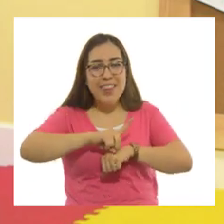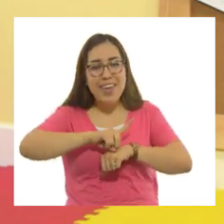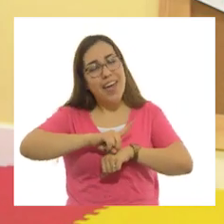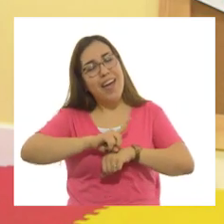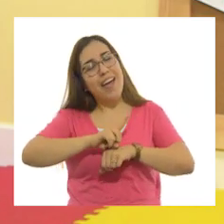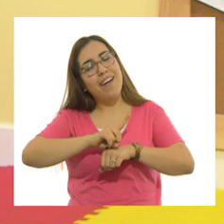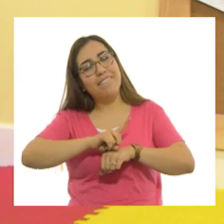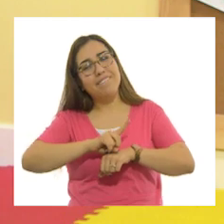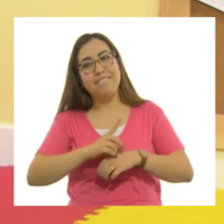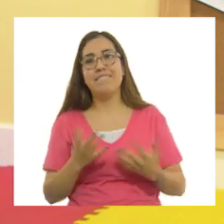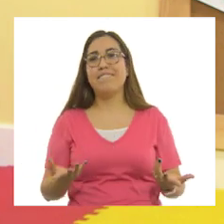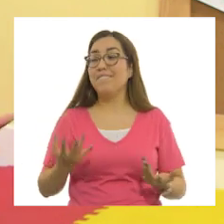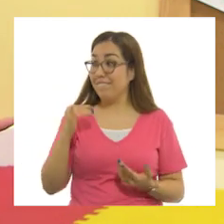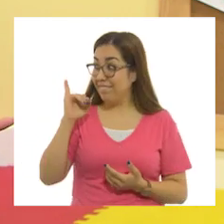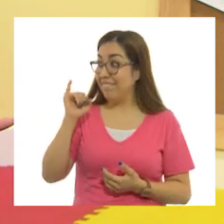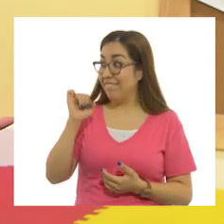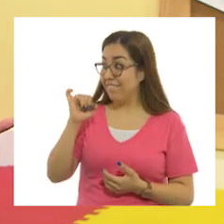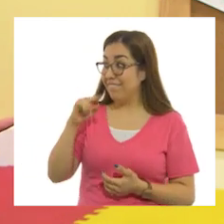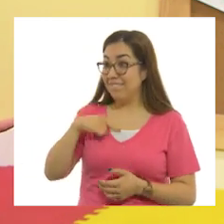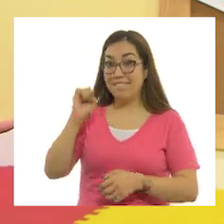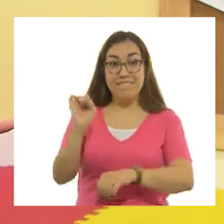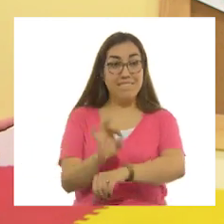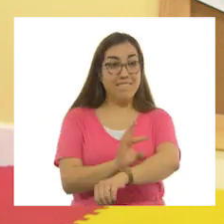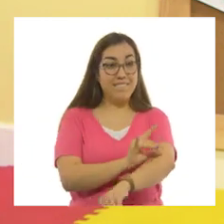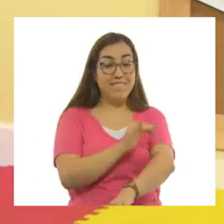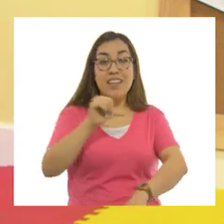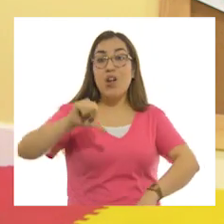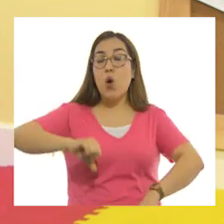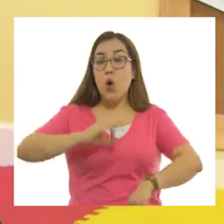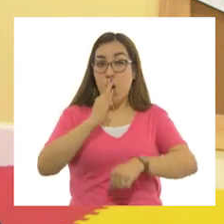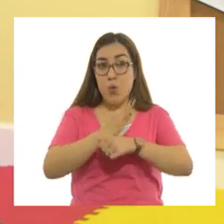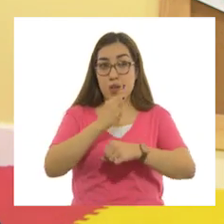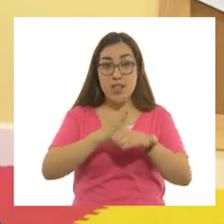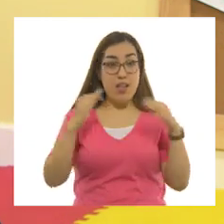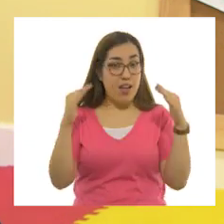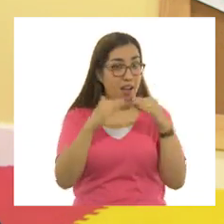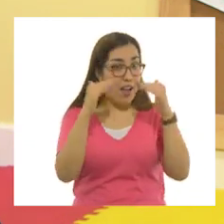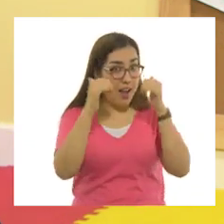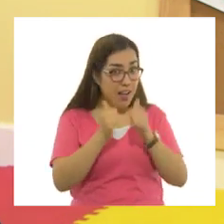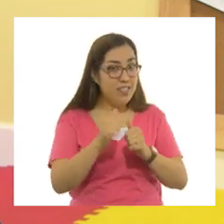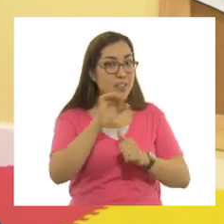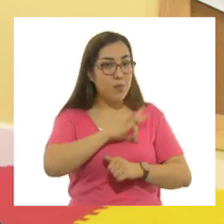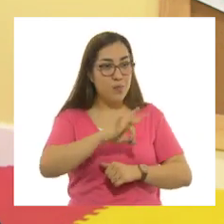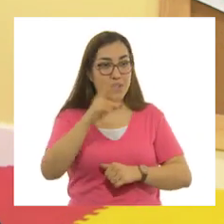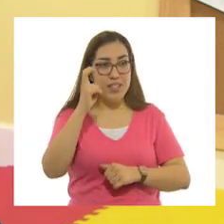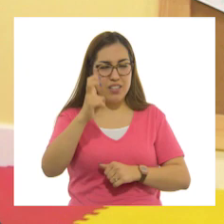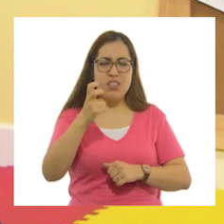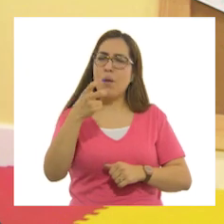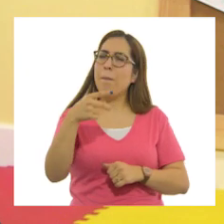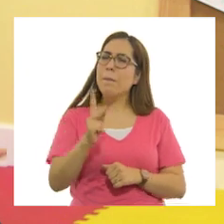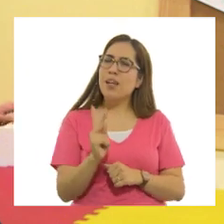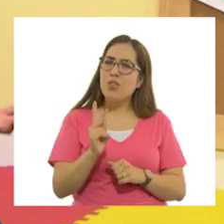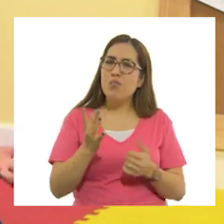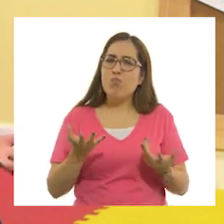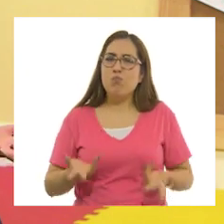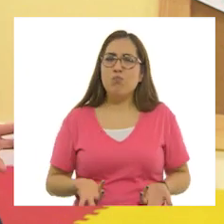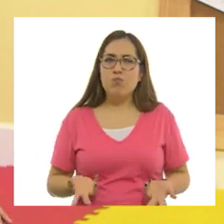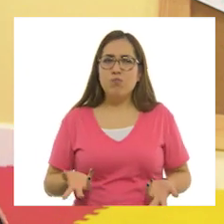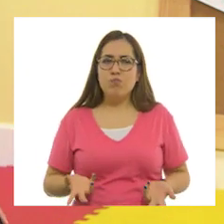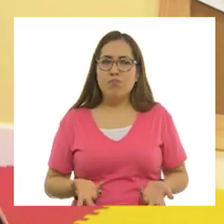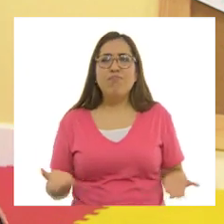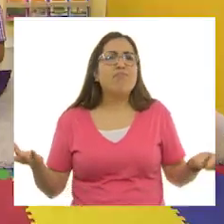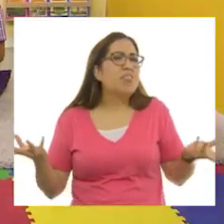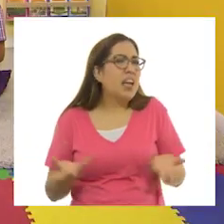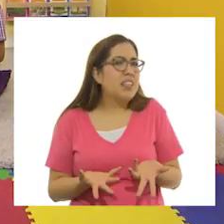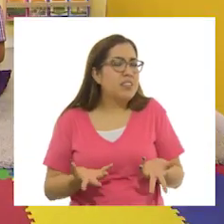emocionante sobre todo porque ahora que estamos en casa es una gran opción pero nunca haríamos en una